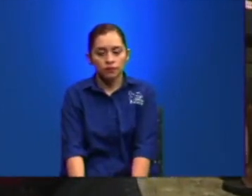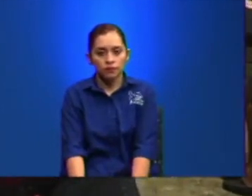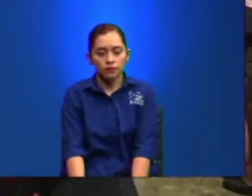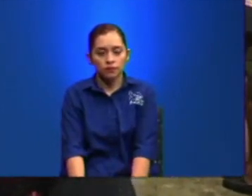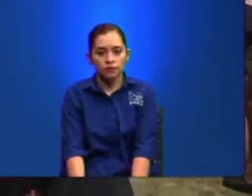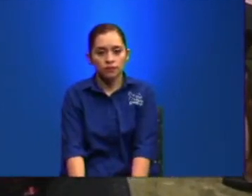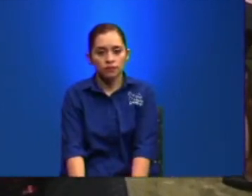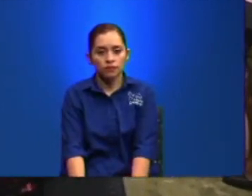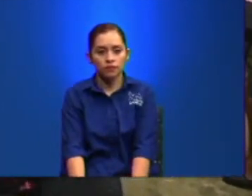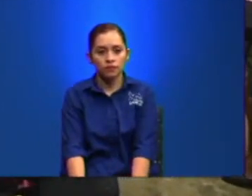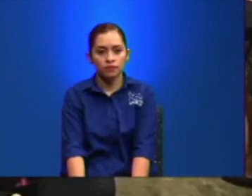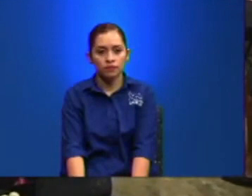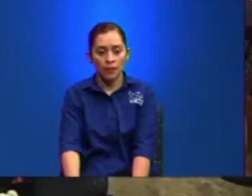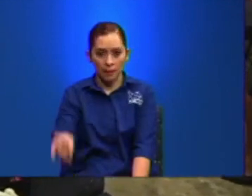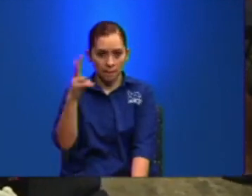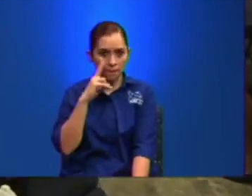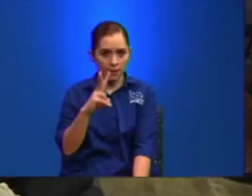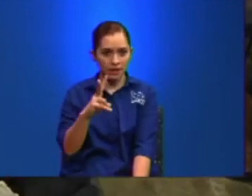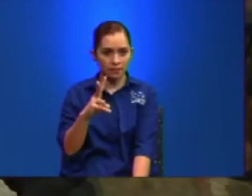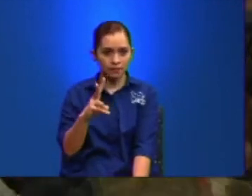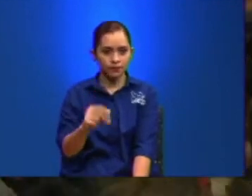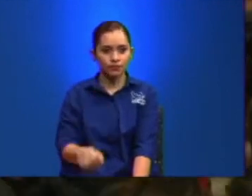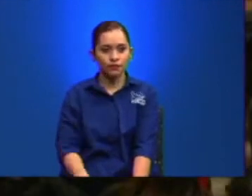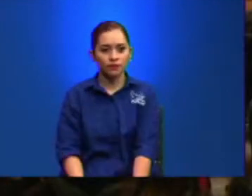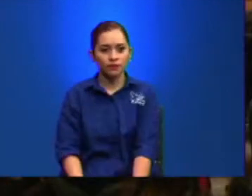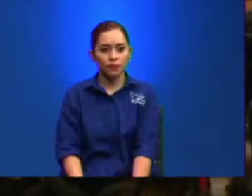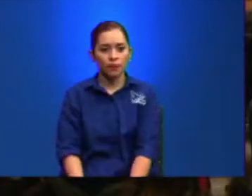nombre jesús mier más